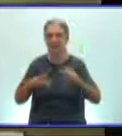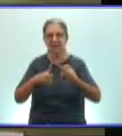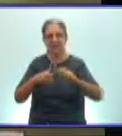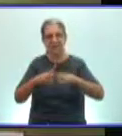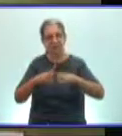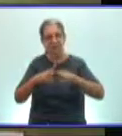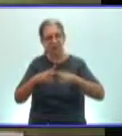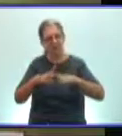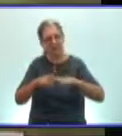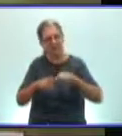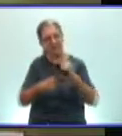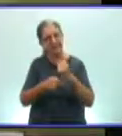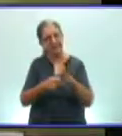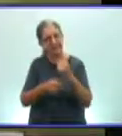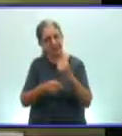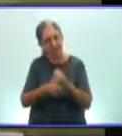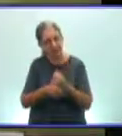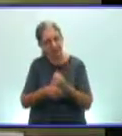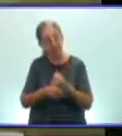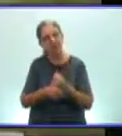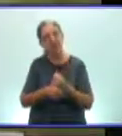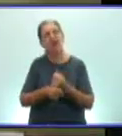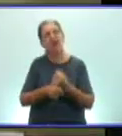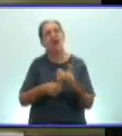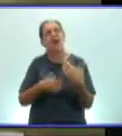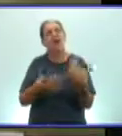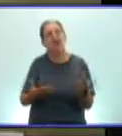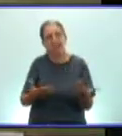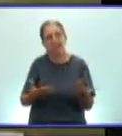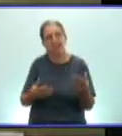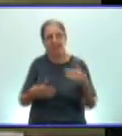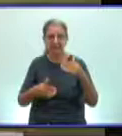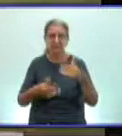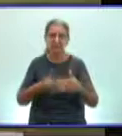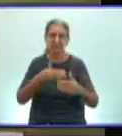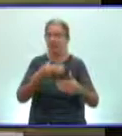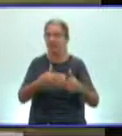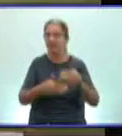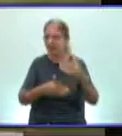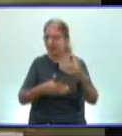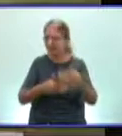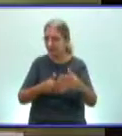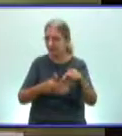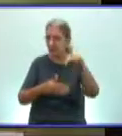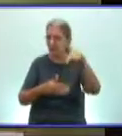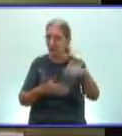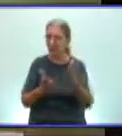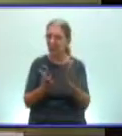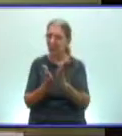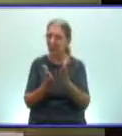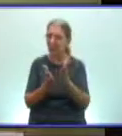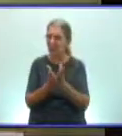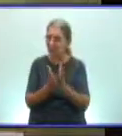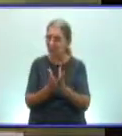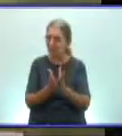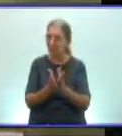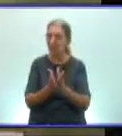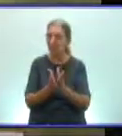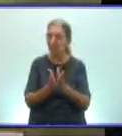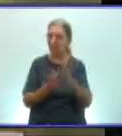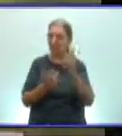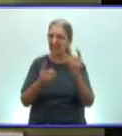de ir trabajando, teniendo en cuenta los procedimientos y lo que hoy has estudiado hasta el momento de